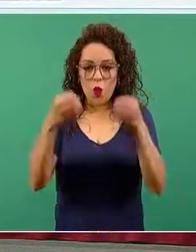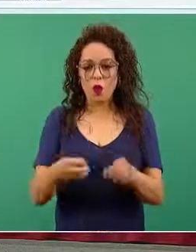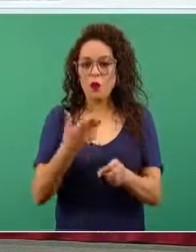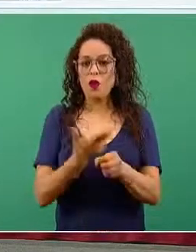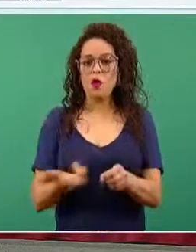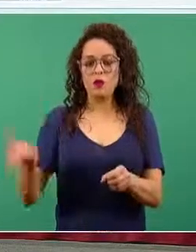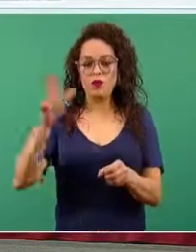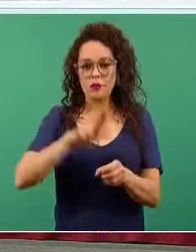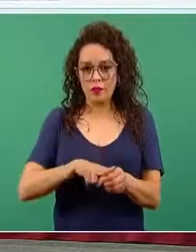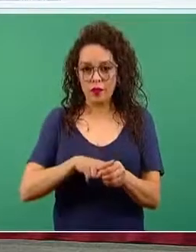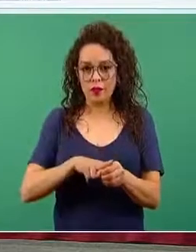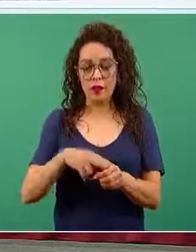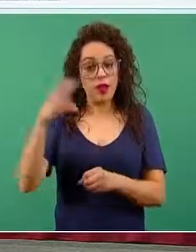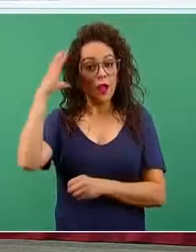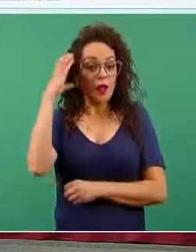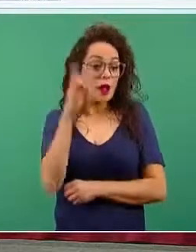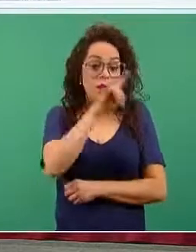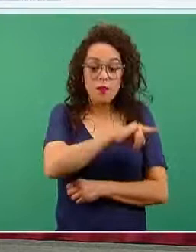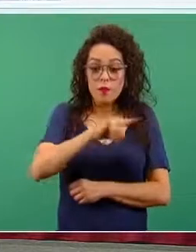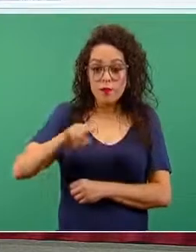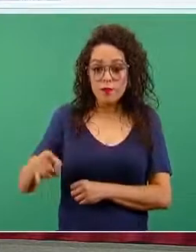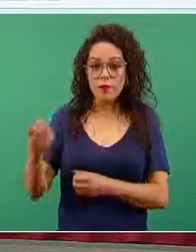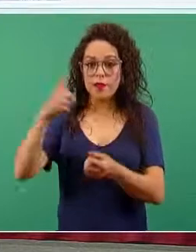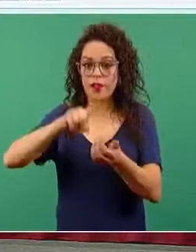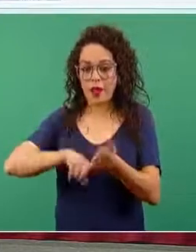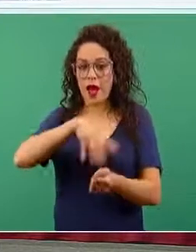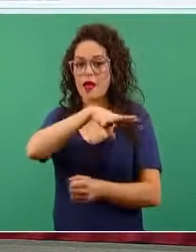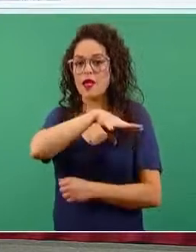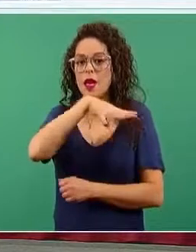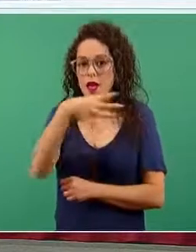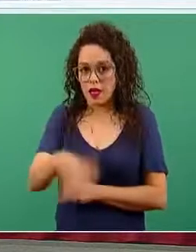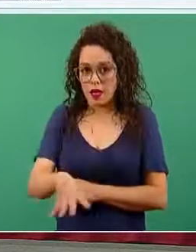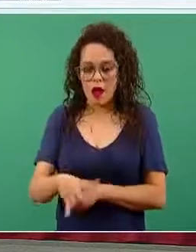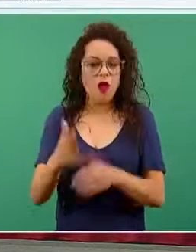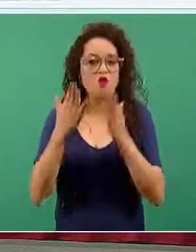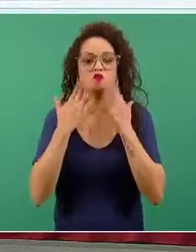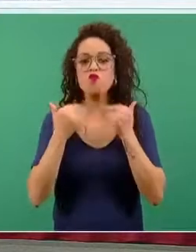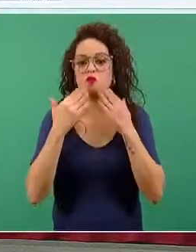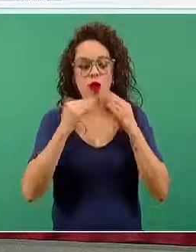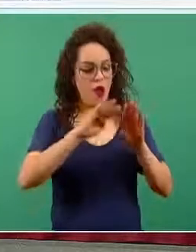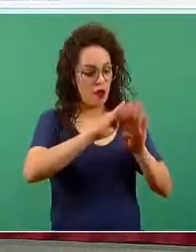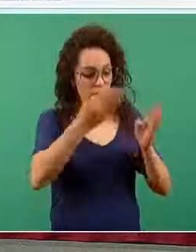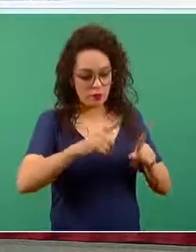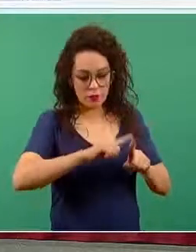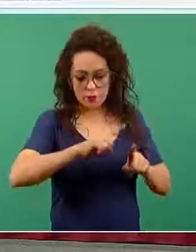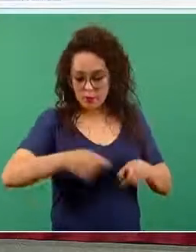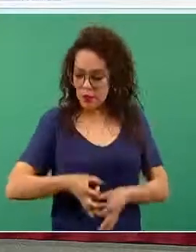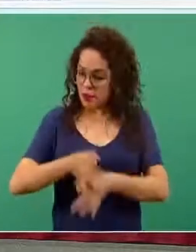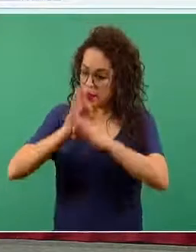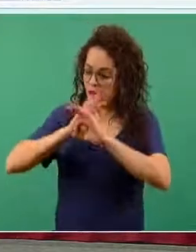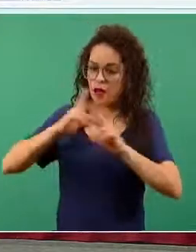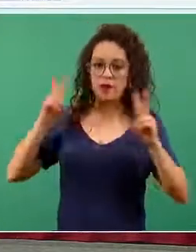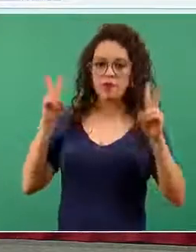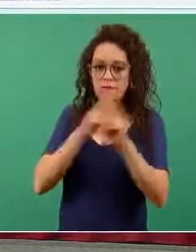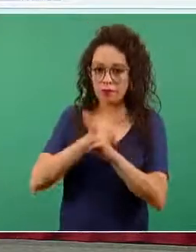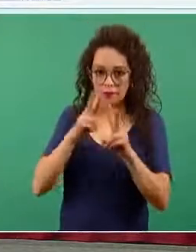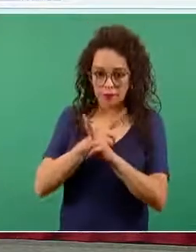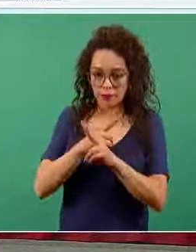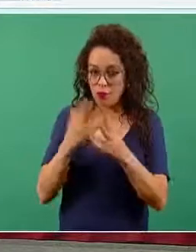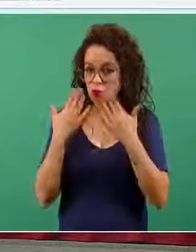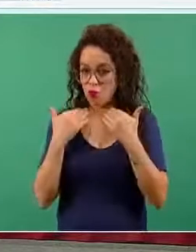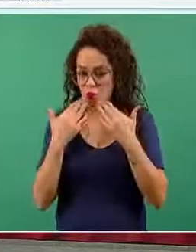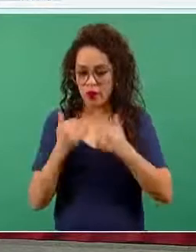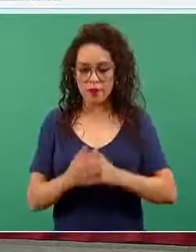ocupación de camas generales sin respirador mecánico para atender personas con infección respiratoria aguda